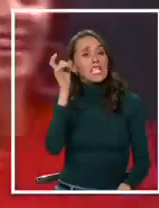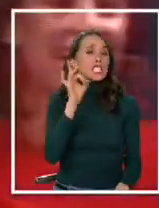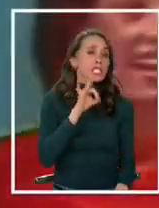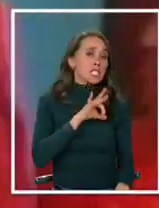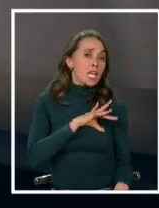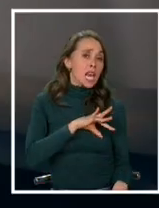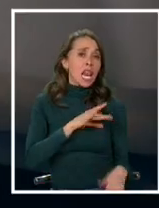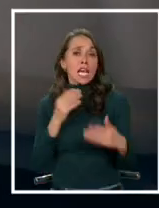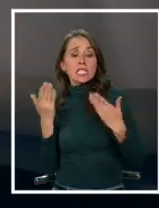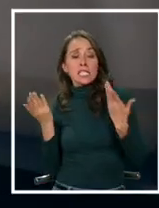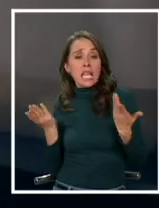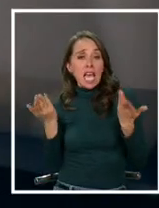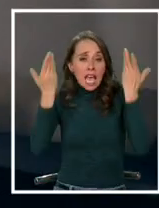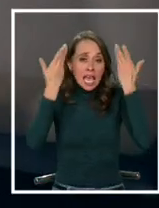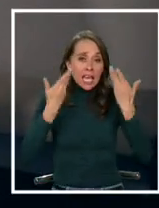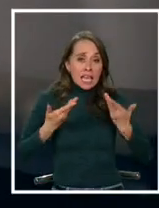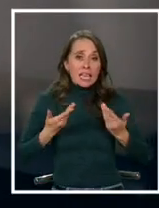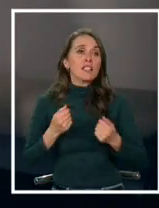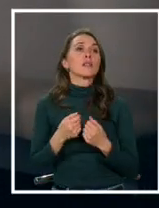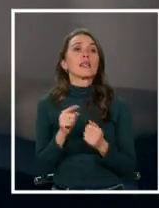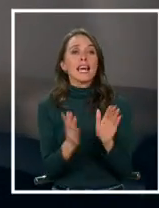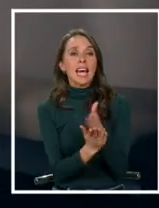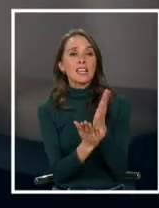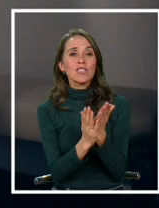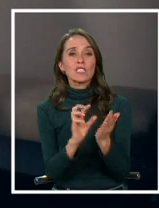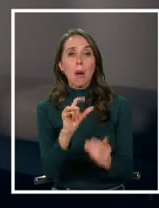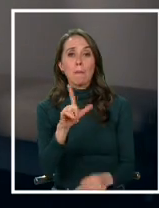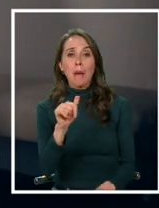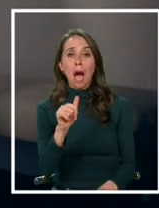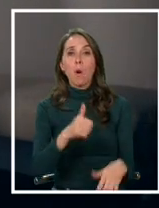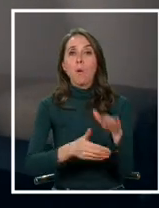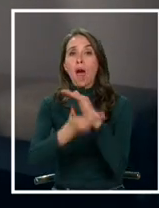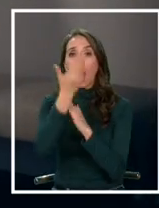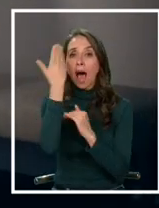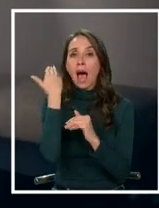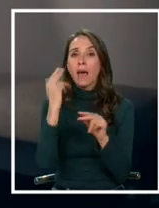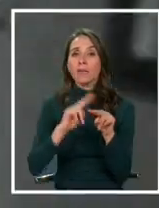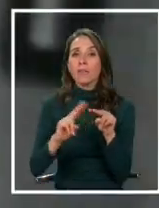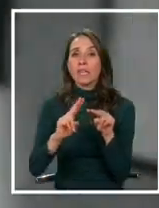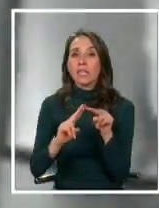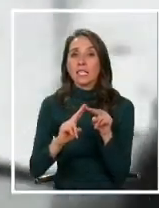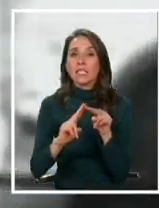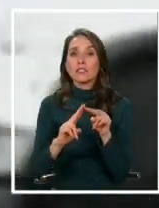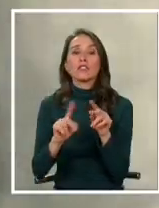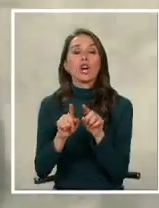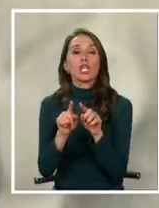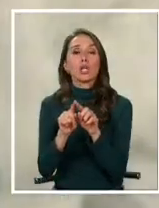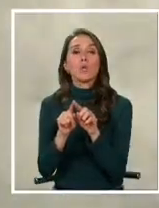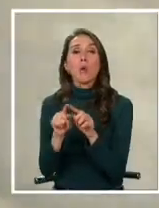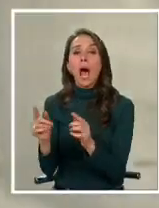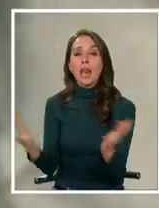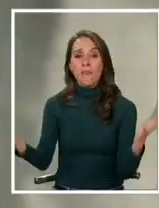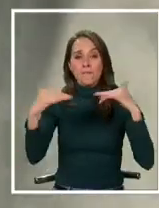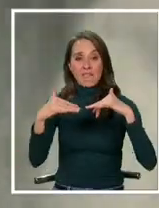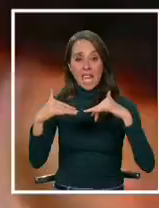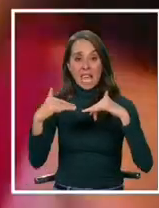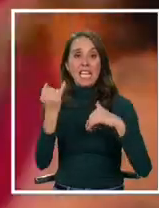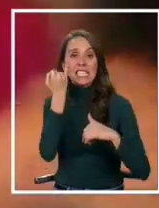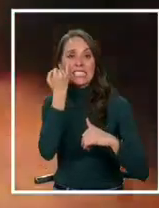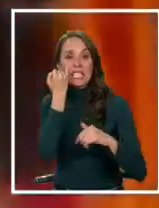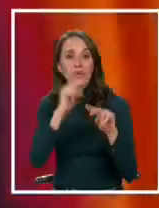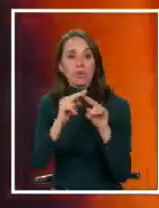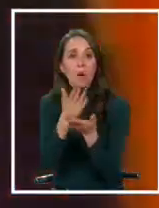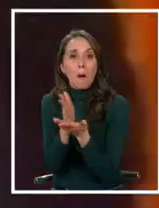1987 la revista pabla organizó en esa época teníamos un verdadero como instituto de preparación para